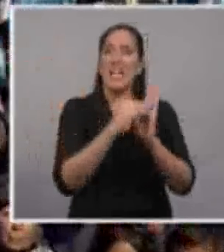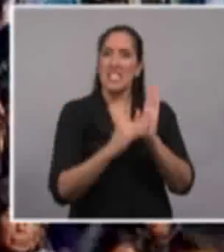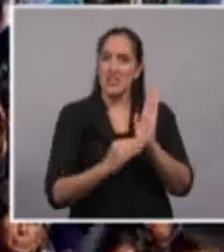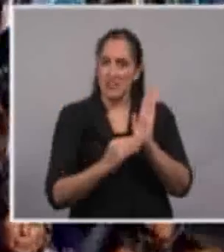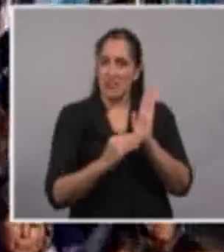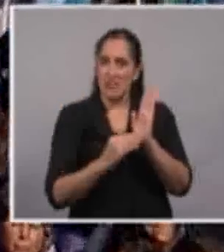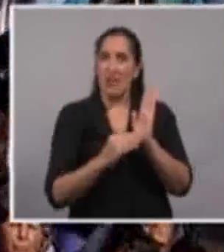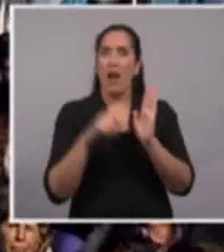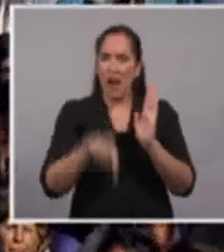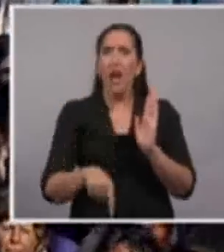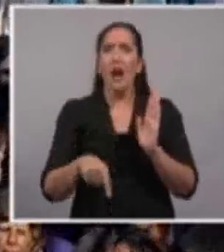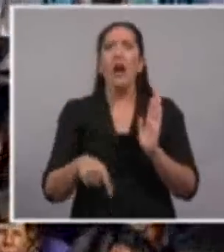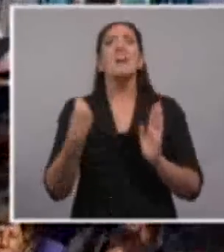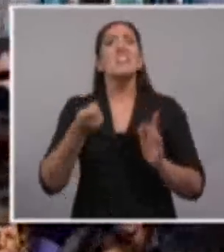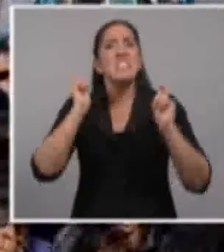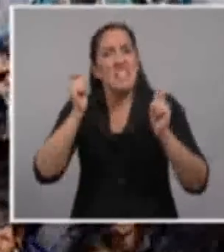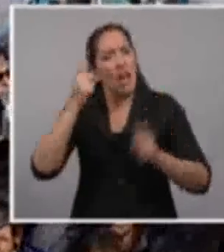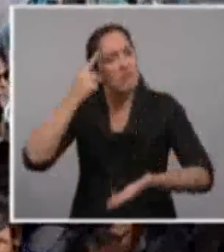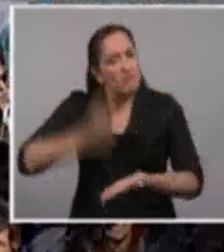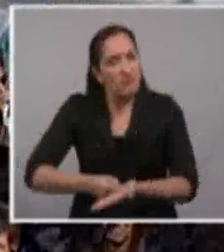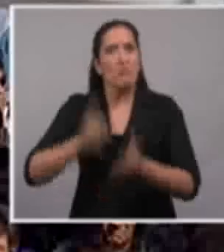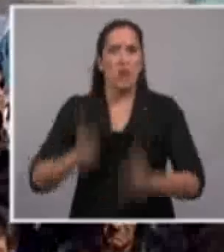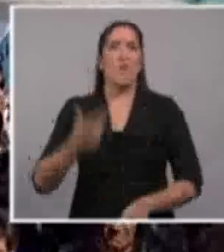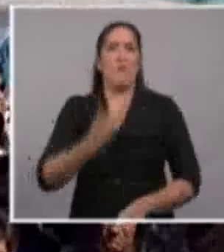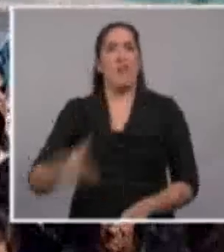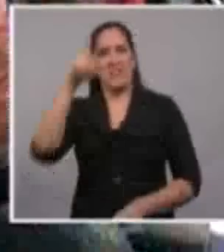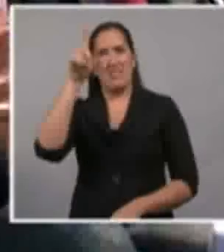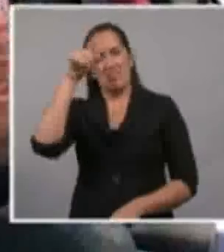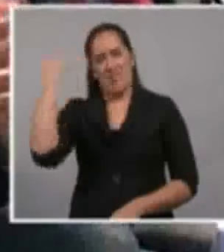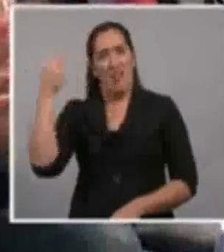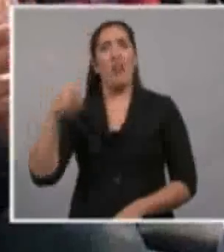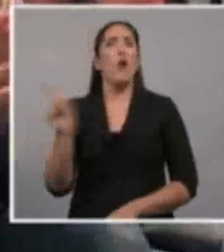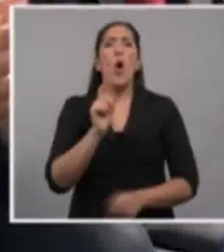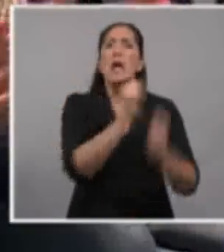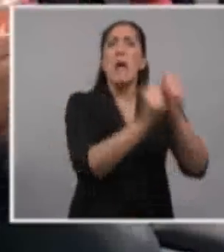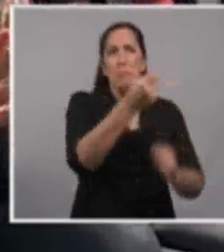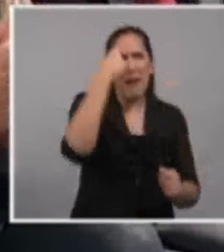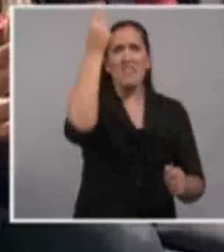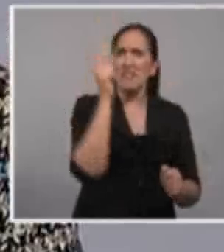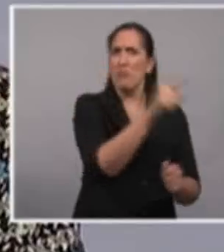sostener, esto lo hace el Estado, no lo hace ningún empresario privado,